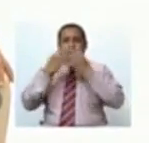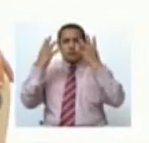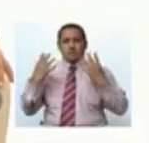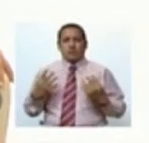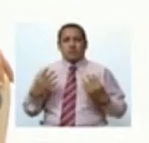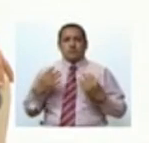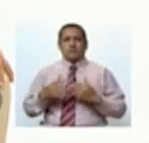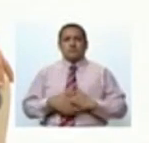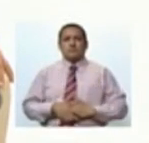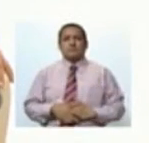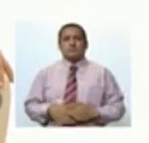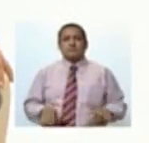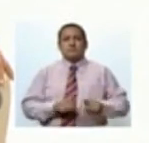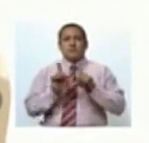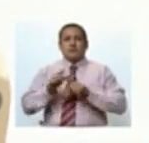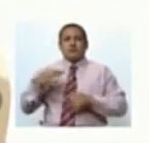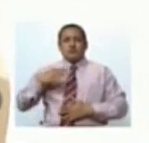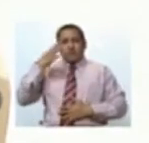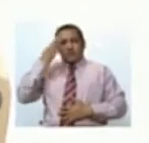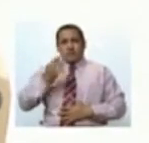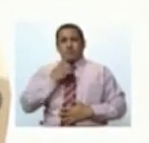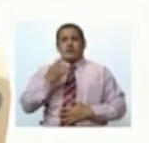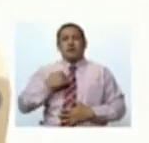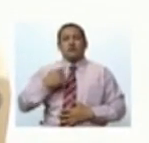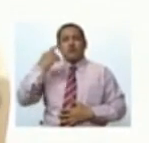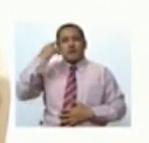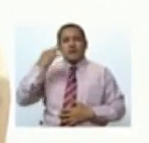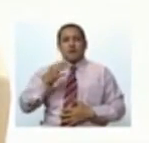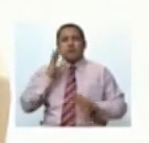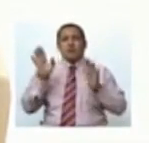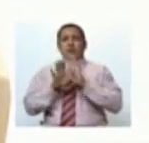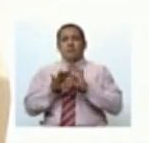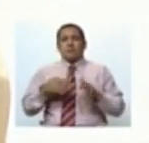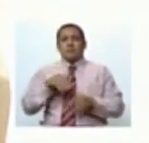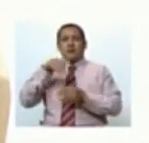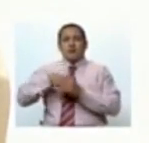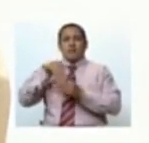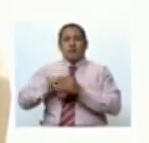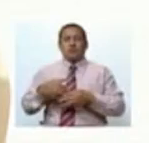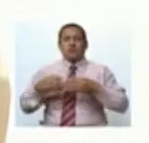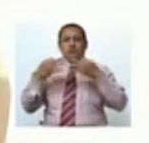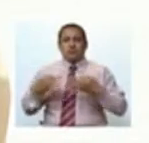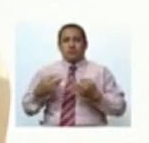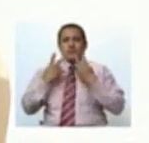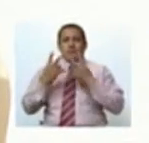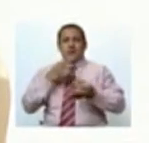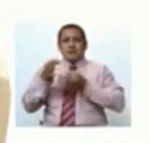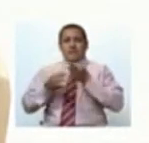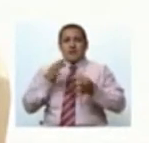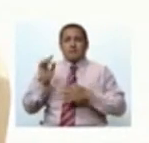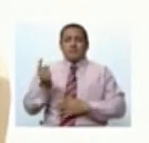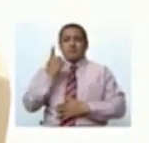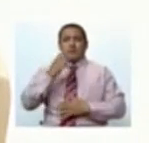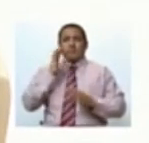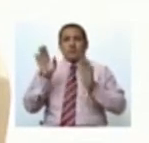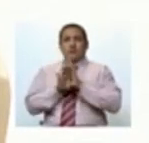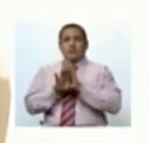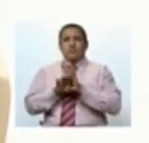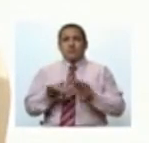matrimonio previstas en el Código Civil, ¿no? Y creo que eso es lo que considera el voto singular, al señalar